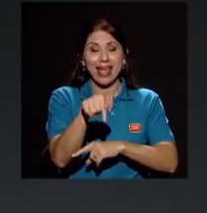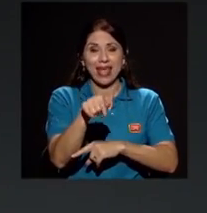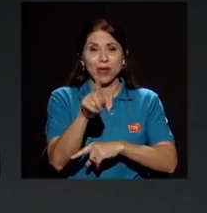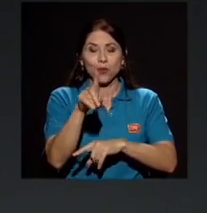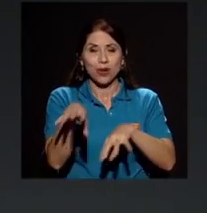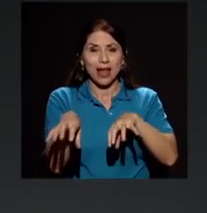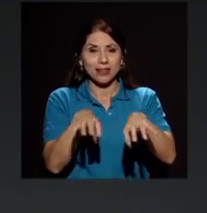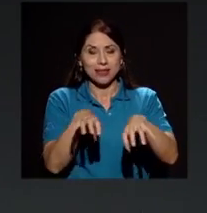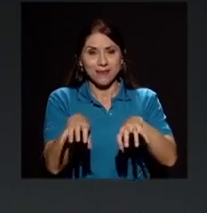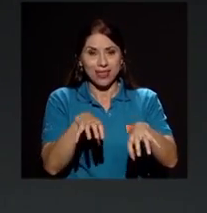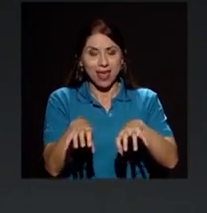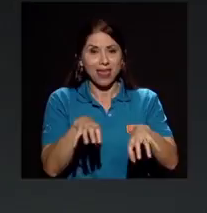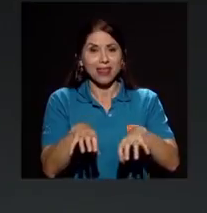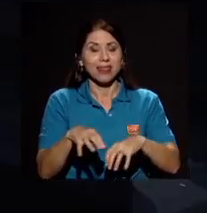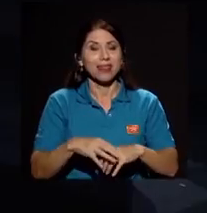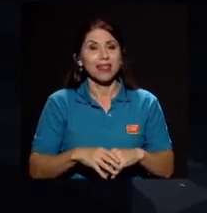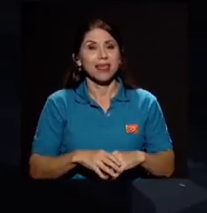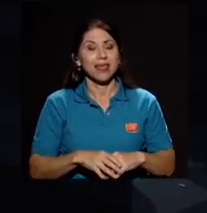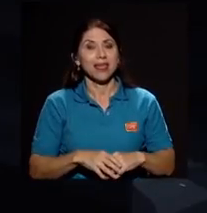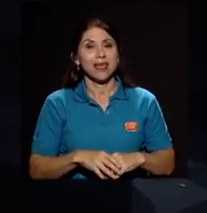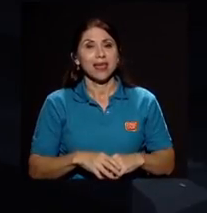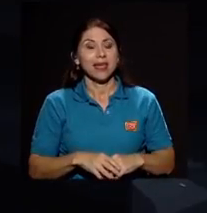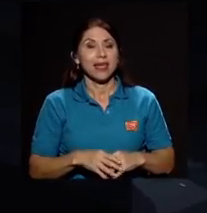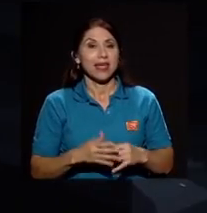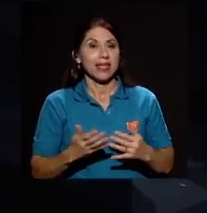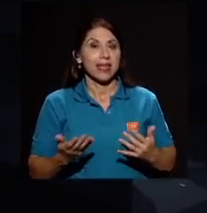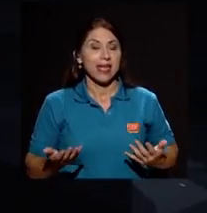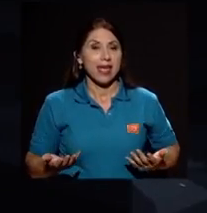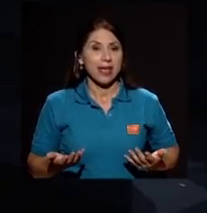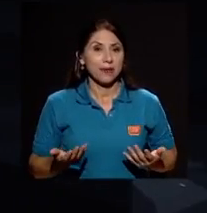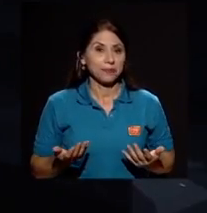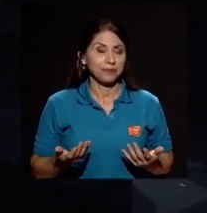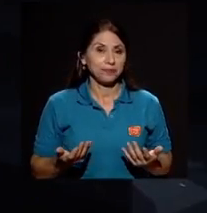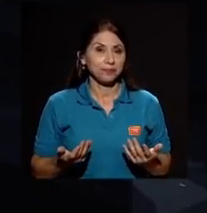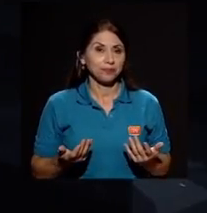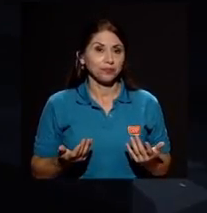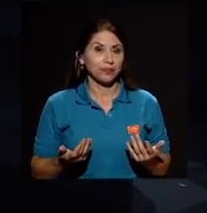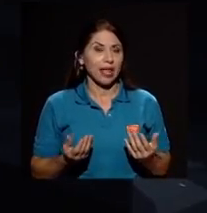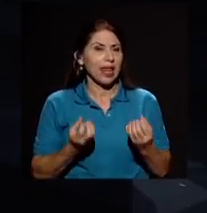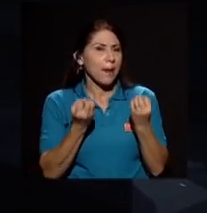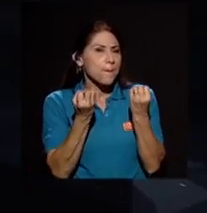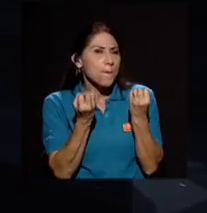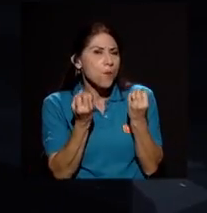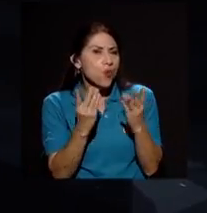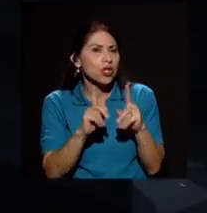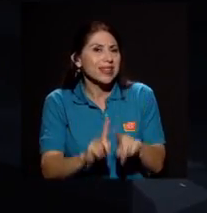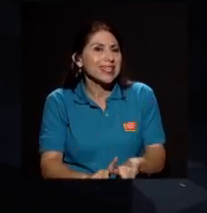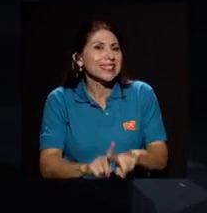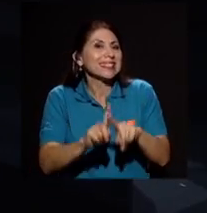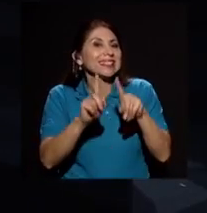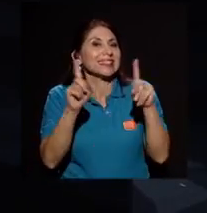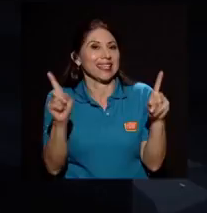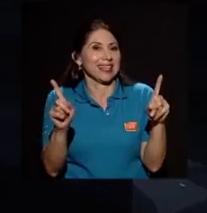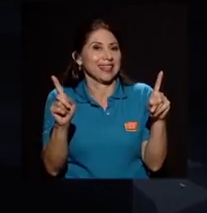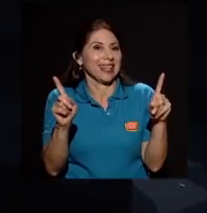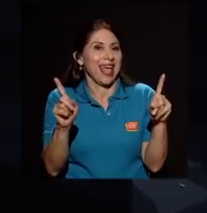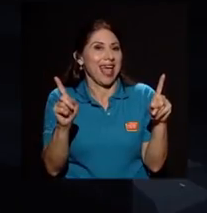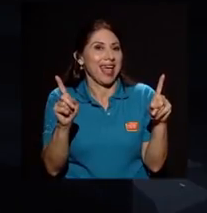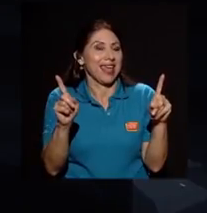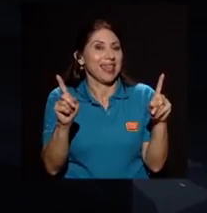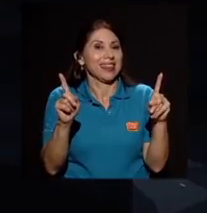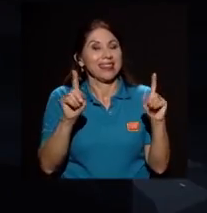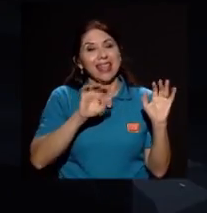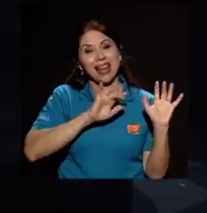que de alguna manera era muy distinta de la migración hacia el primer mundo